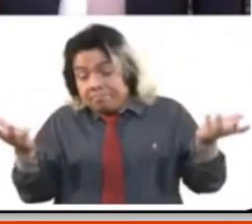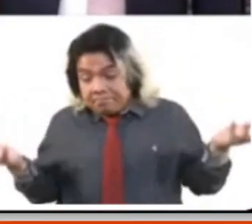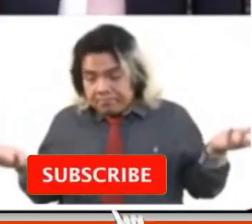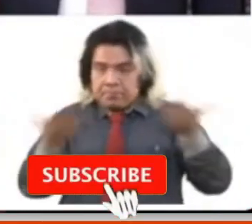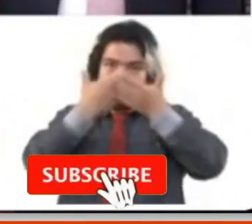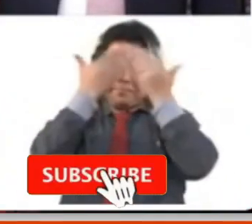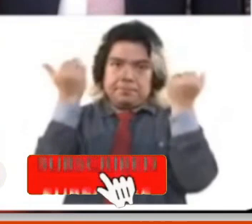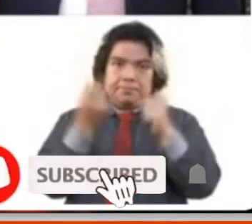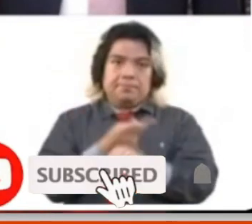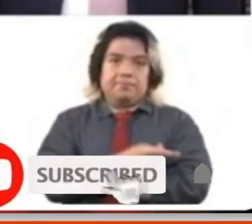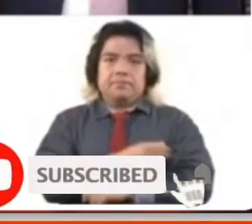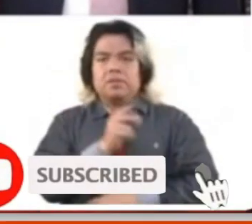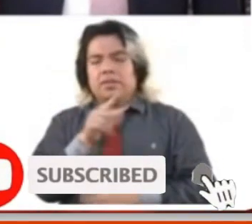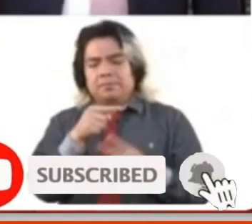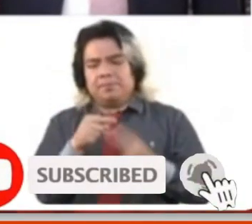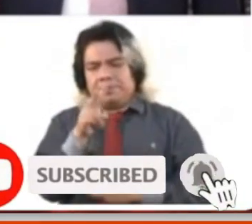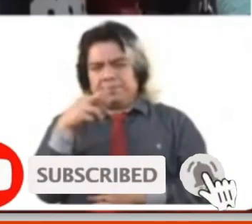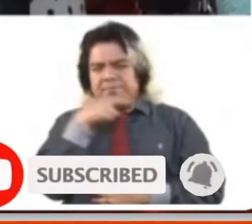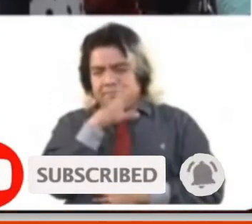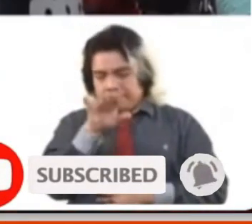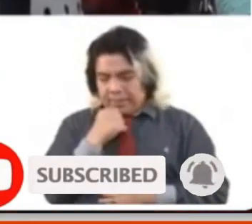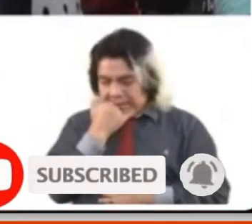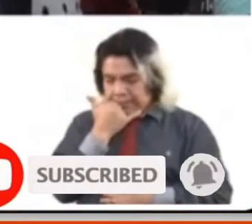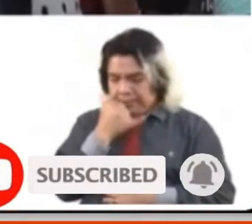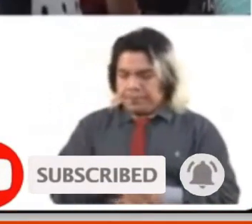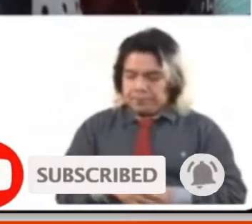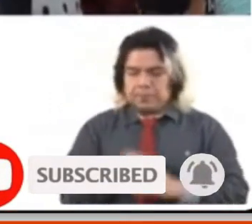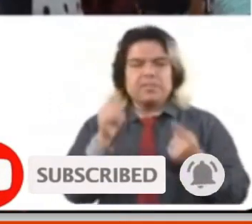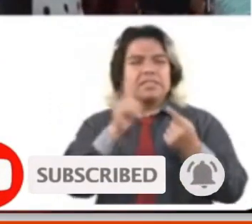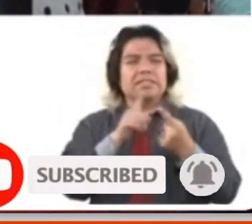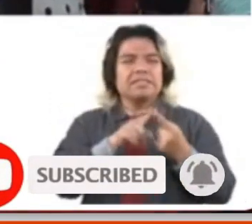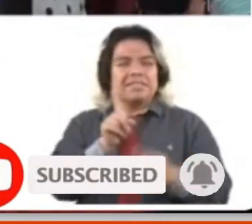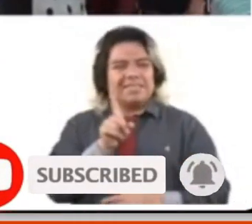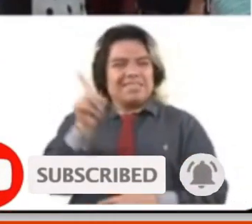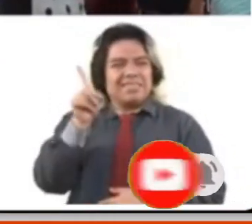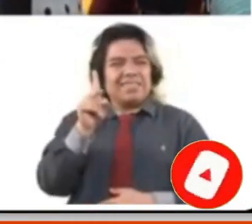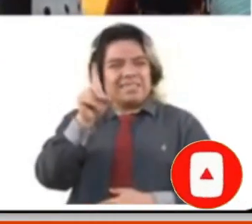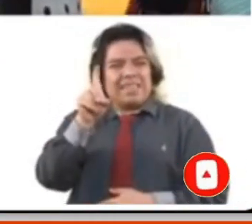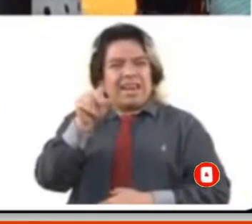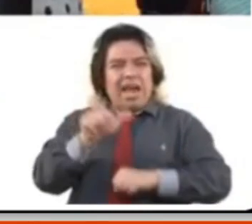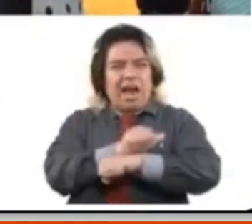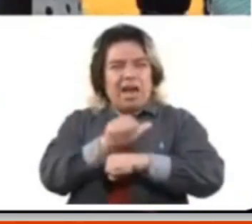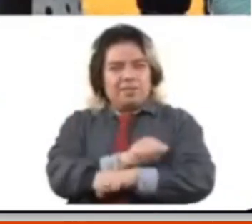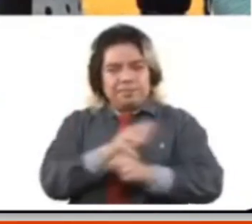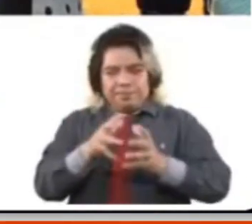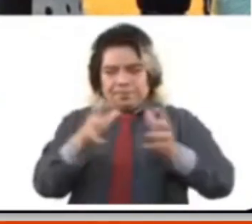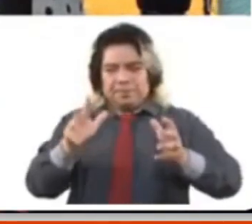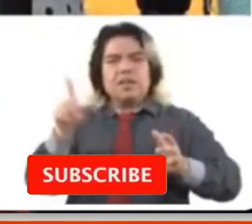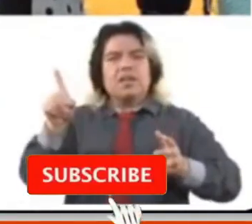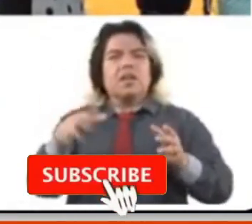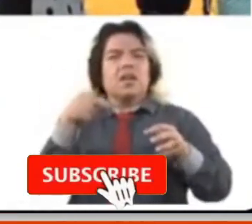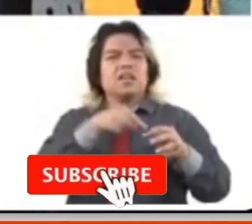vamos a ver qué va a pasar. Y dos precisiones rápidamente. Ajá. De los tanques de las unidades que mandaron, ¿cuál